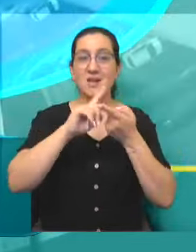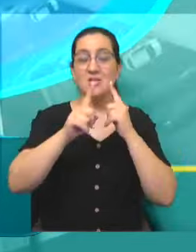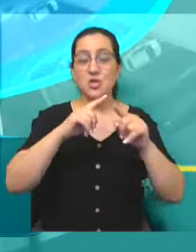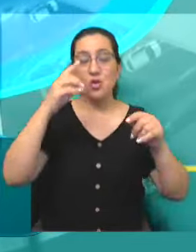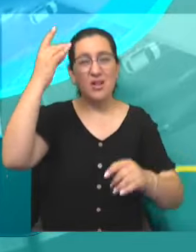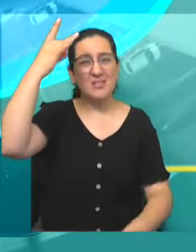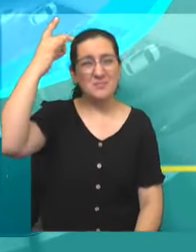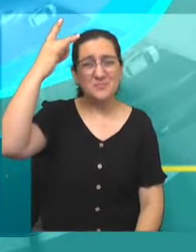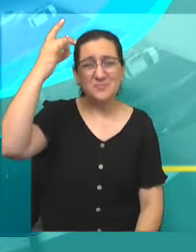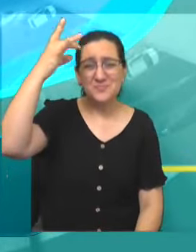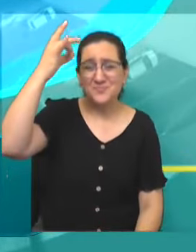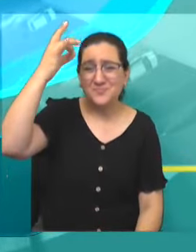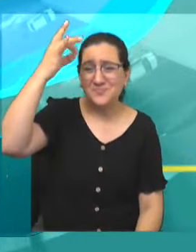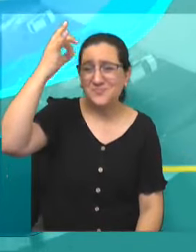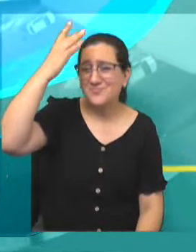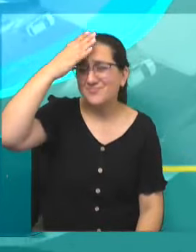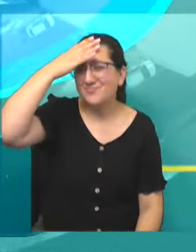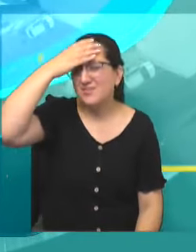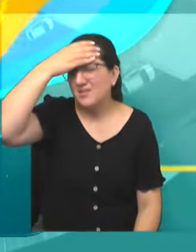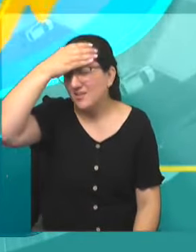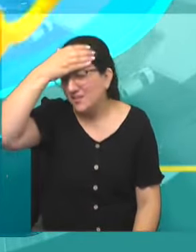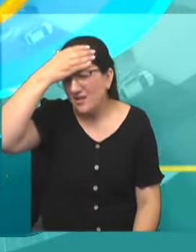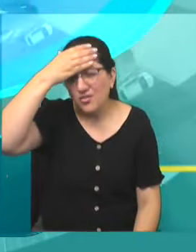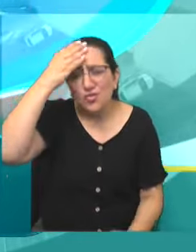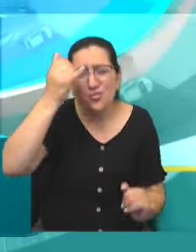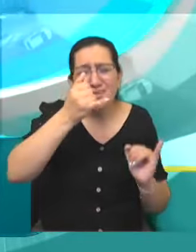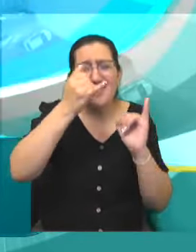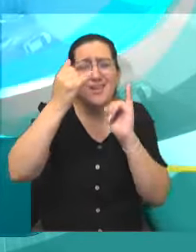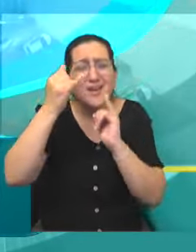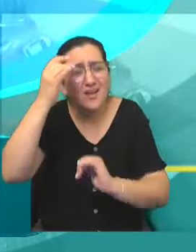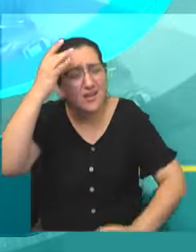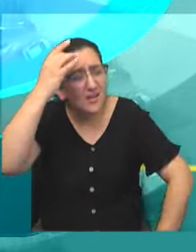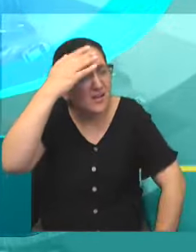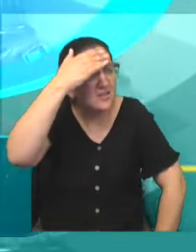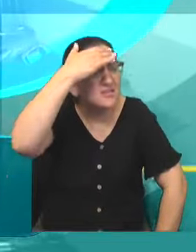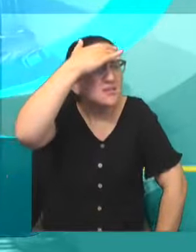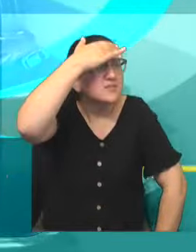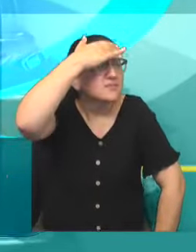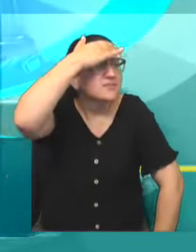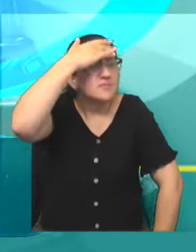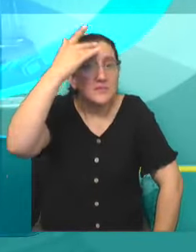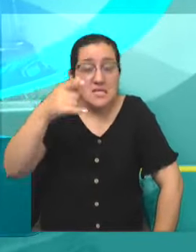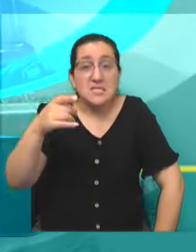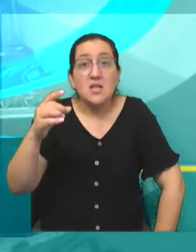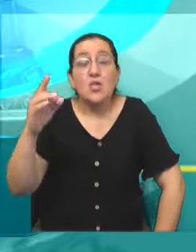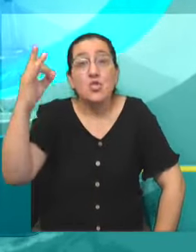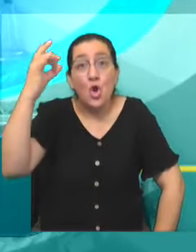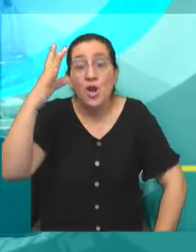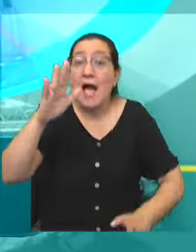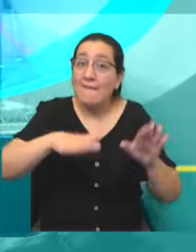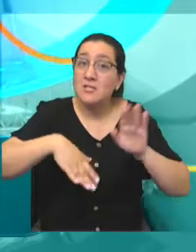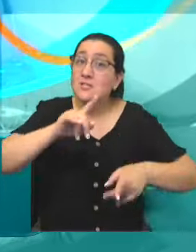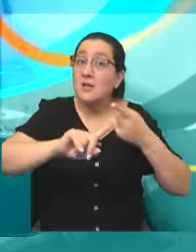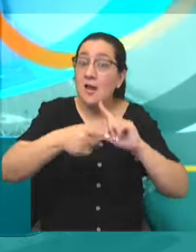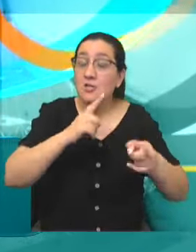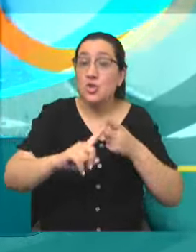también. Claro. Entonces tenemos mucha gente sufriendo de cefalea constante, cefalea crónica, por ejemplo. Y bueno, el dolor cervical tiene mucho que ver. Entonces darle herramientas a